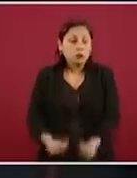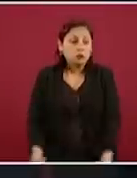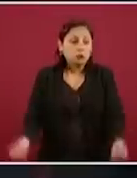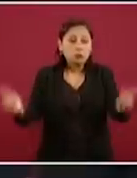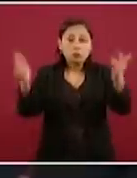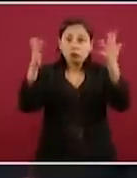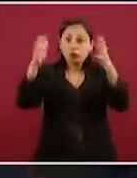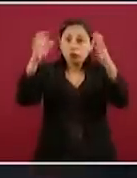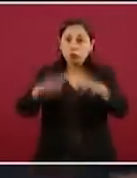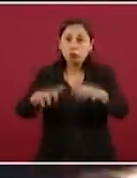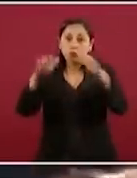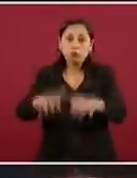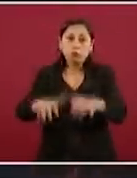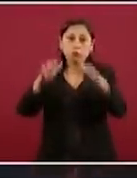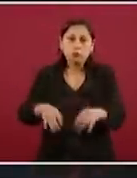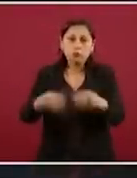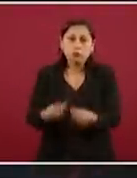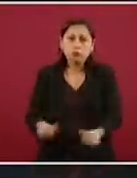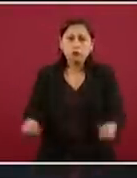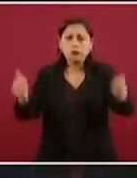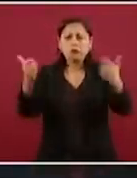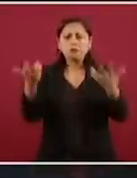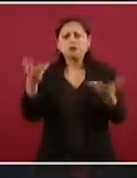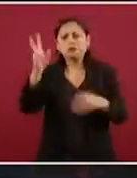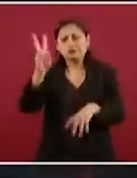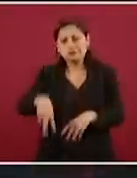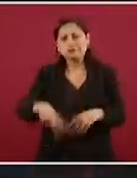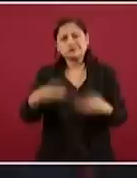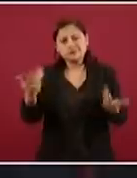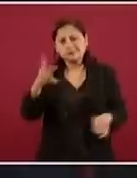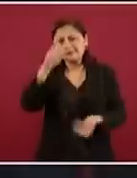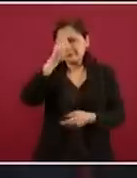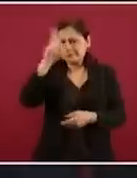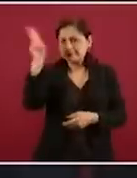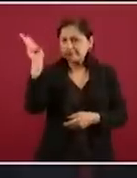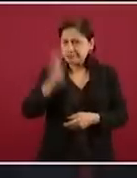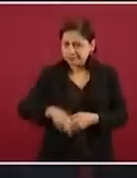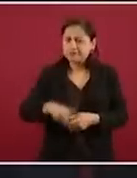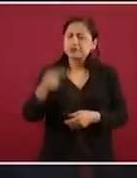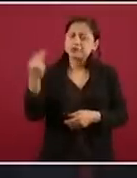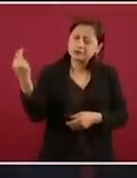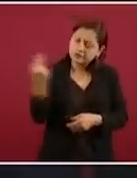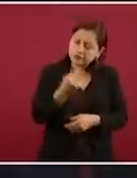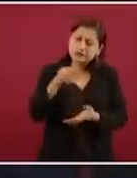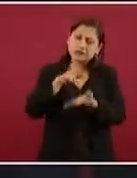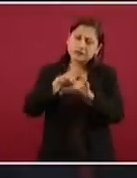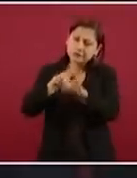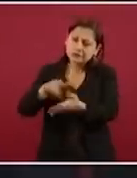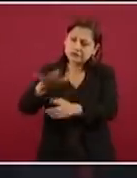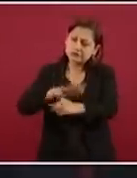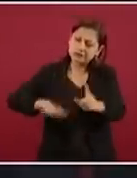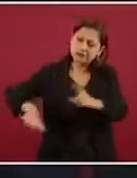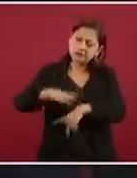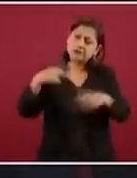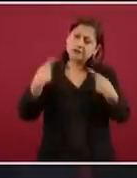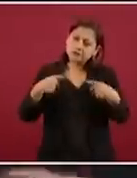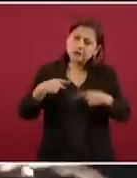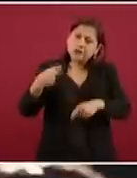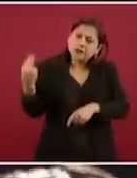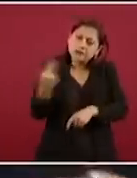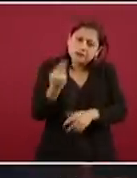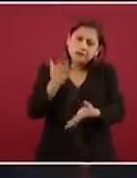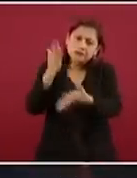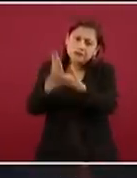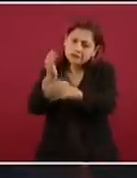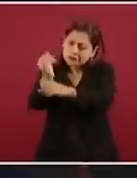ahí, cuando no les llovió, pues les llovizno, aquí sí. Entonces, se necesitan apoyo, señor, para la gente, y que se haga una evaluación de